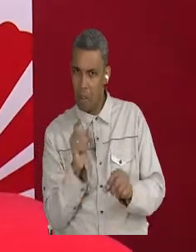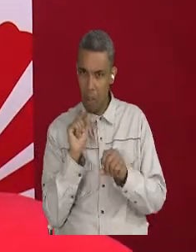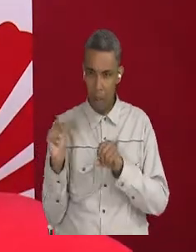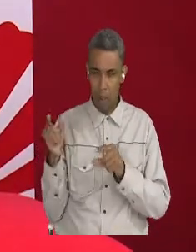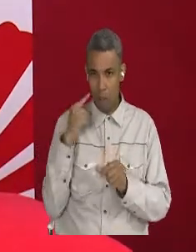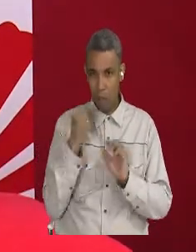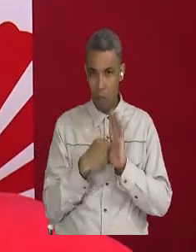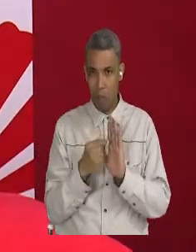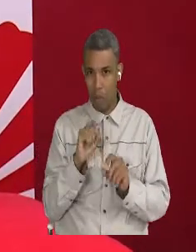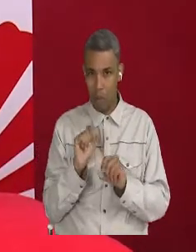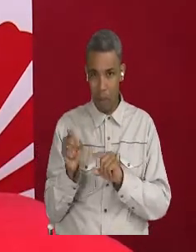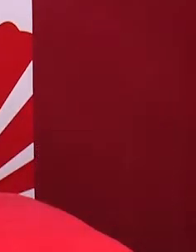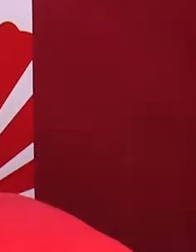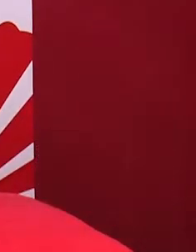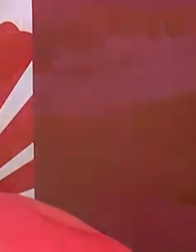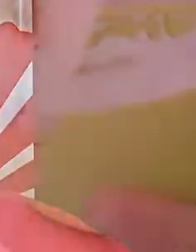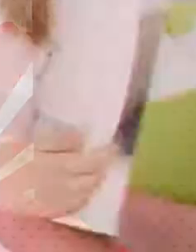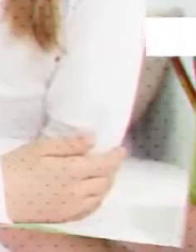Kiara a nuestro invitado Andrés Urán.